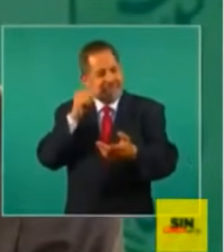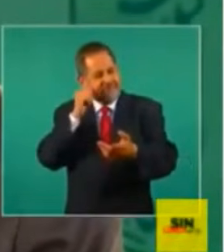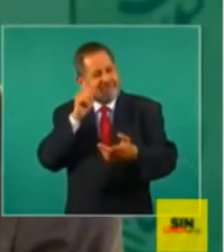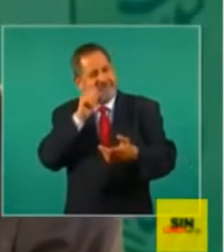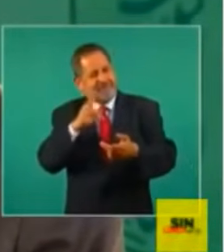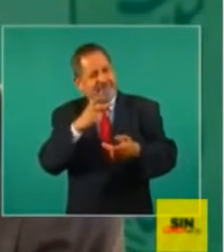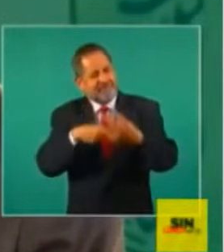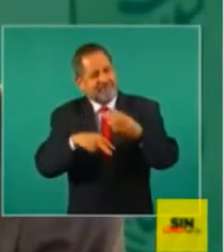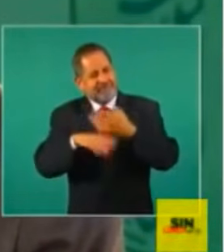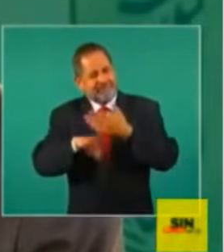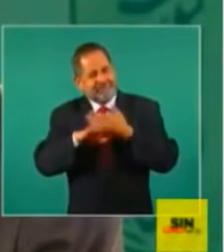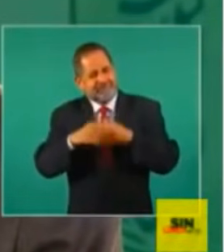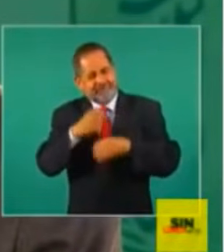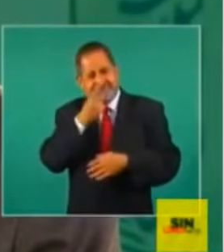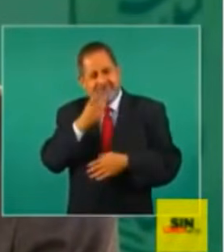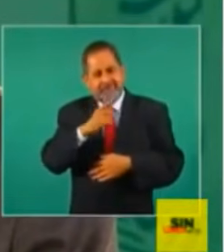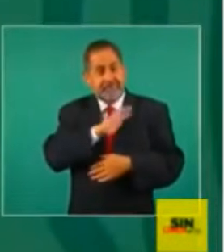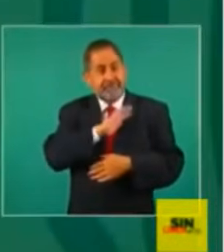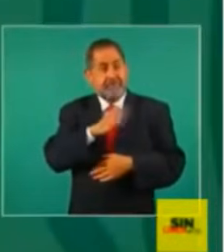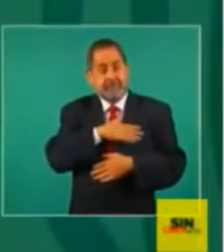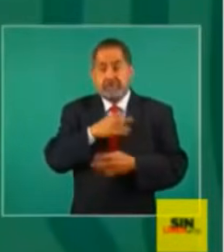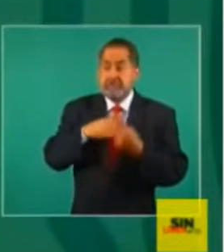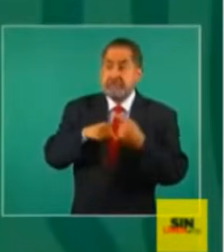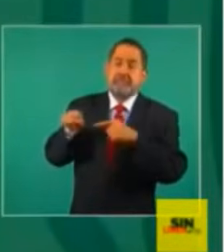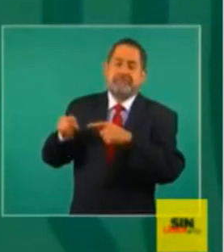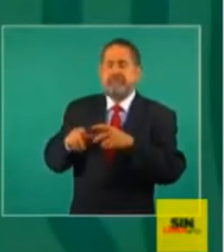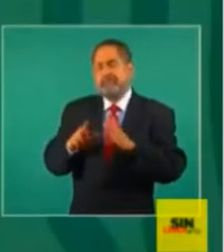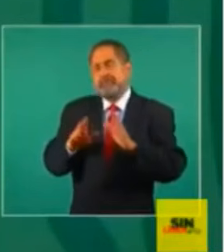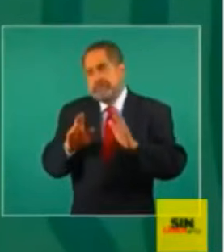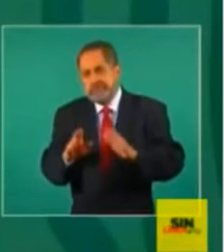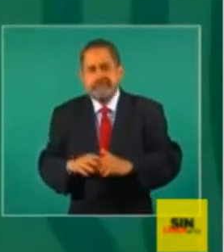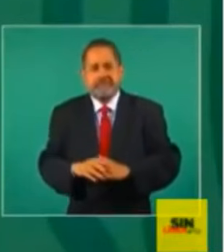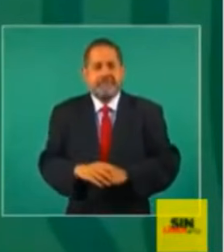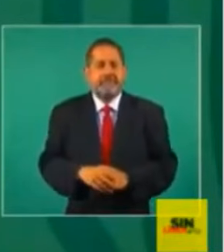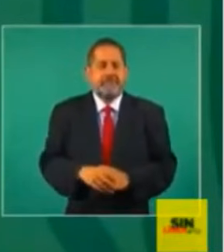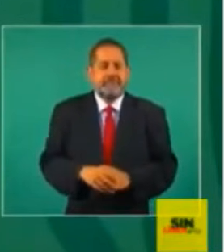extremistas de españa' este